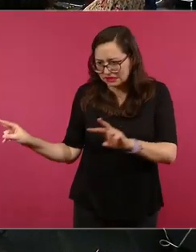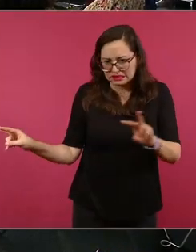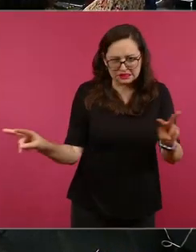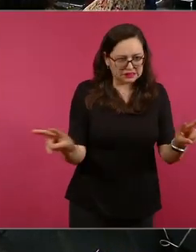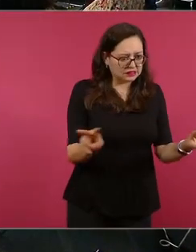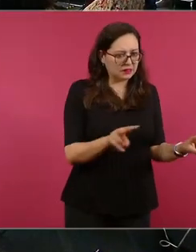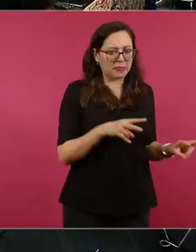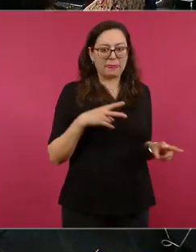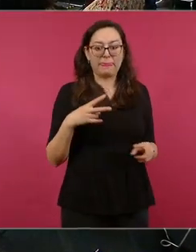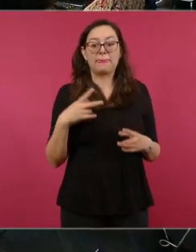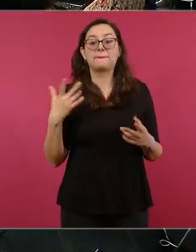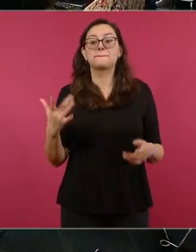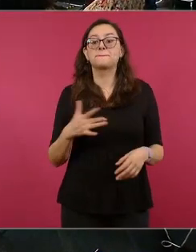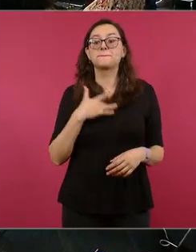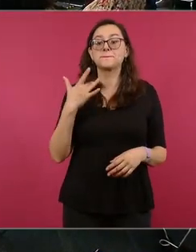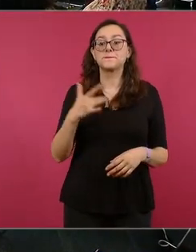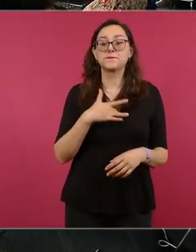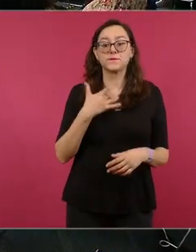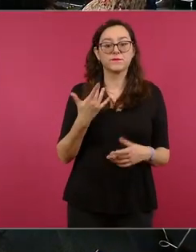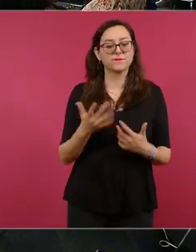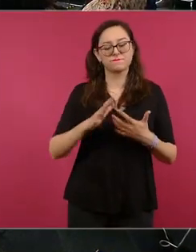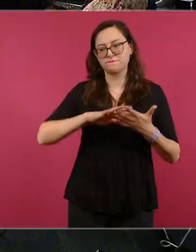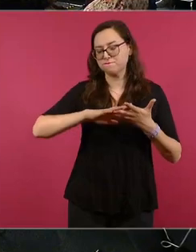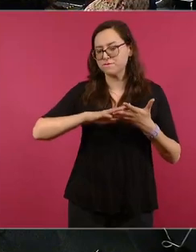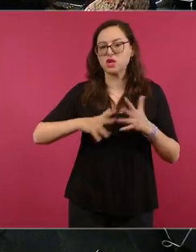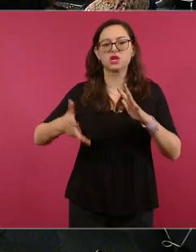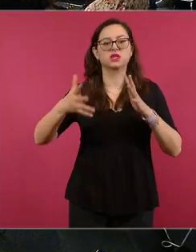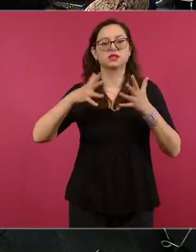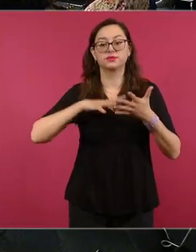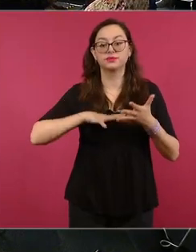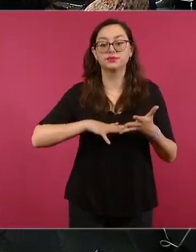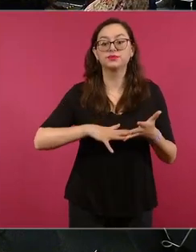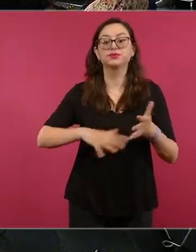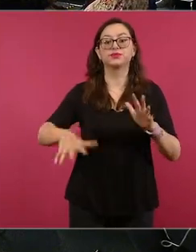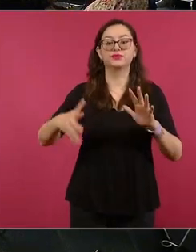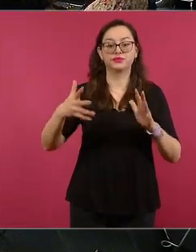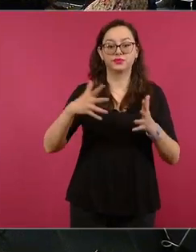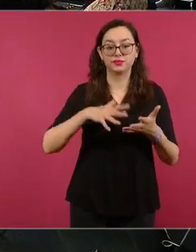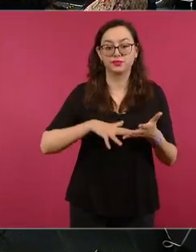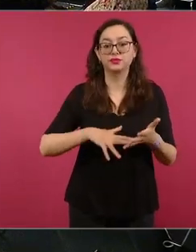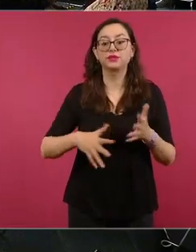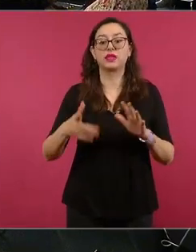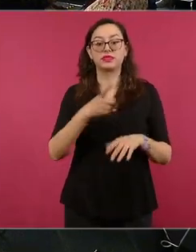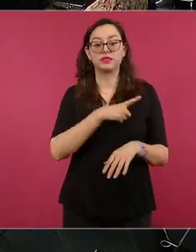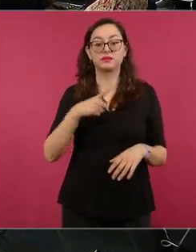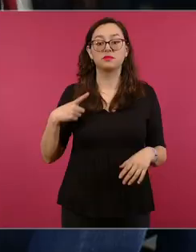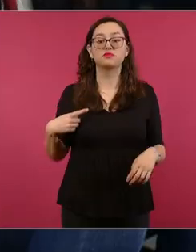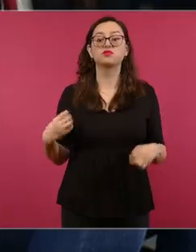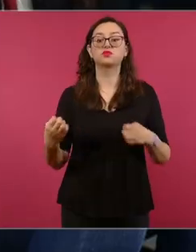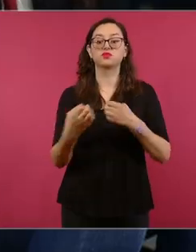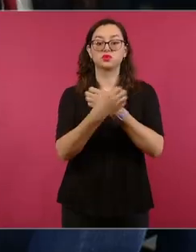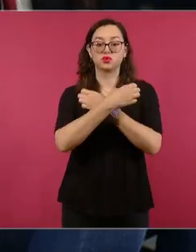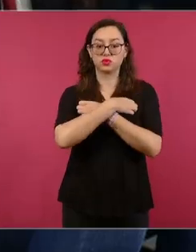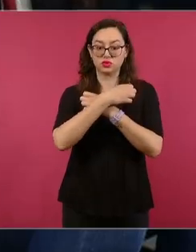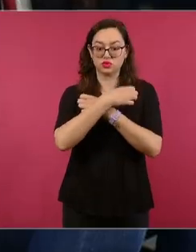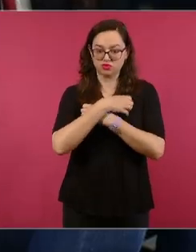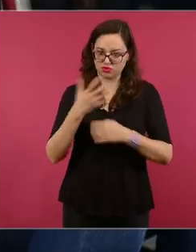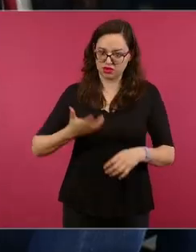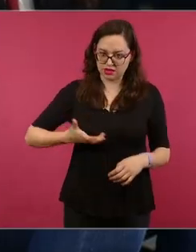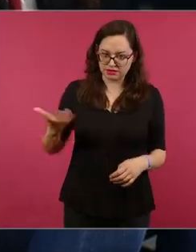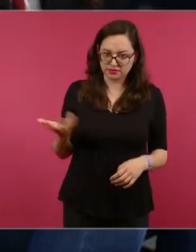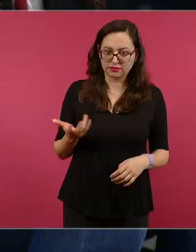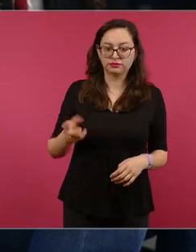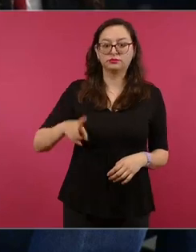así eternizándonos en el círculo de la violencia. Las acciones educan, porque como lo hemos expuesto en este